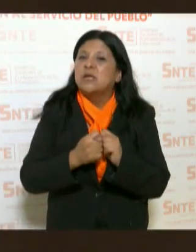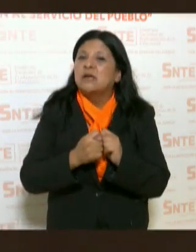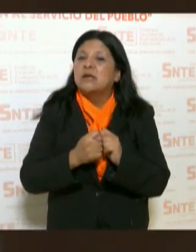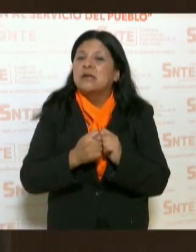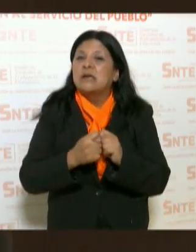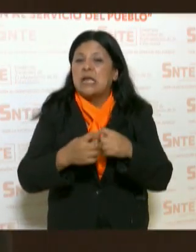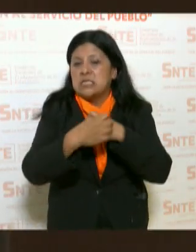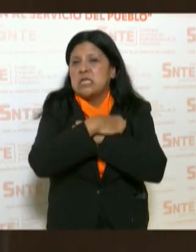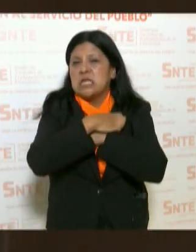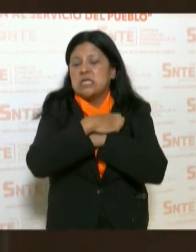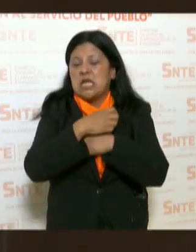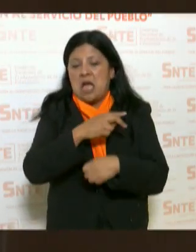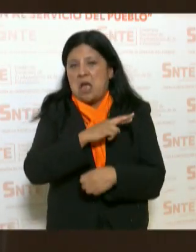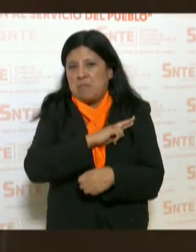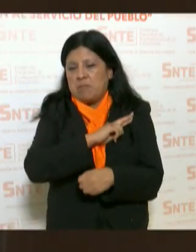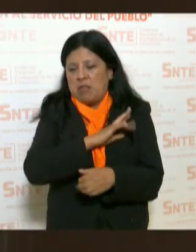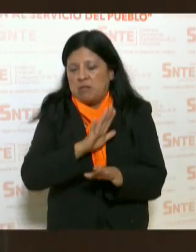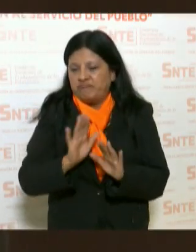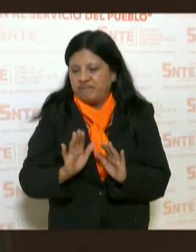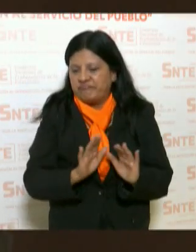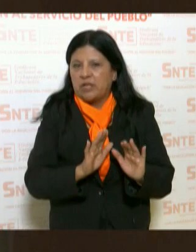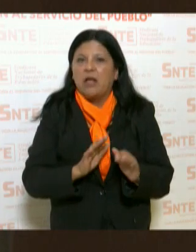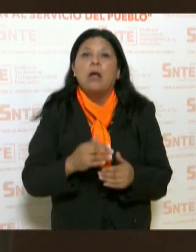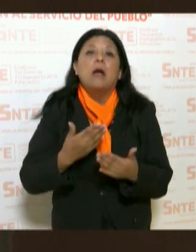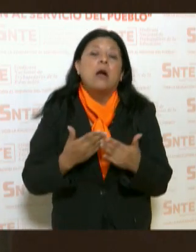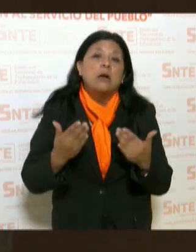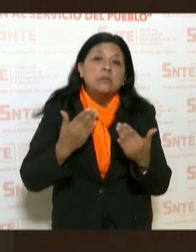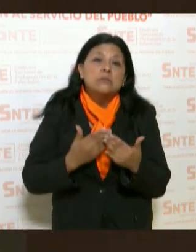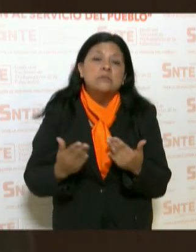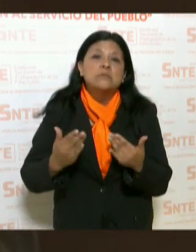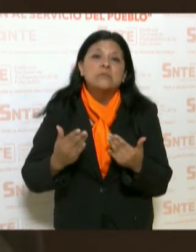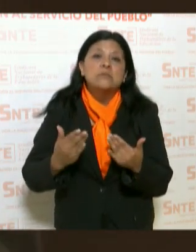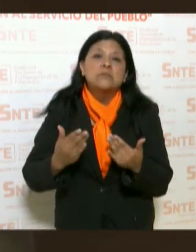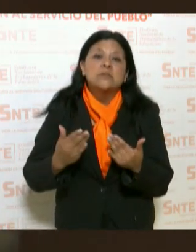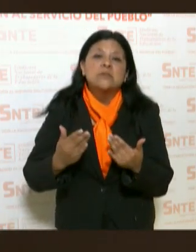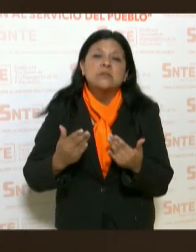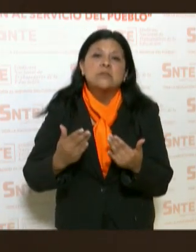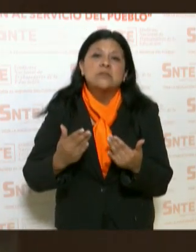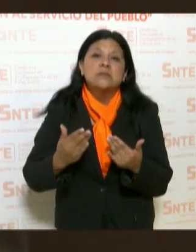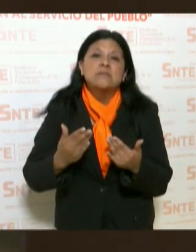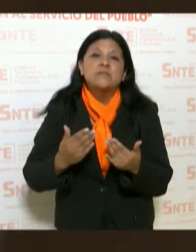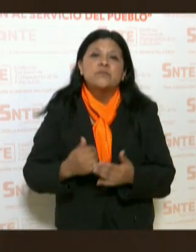Y ahora estamos